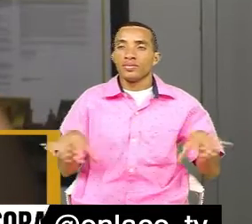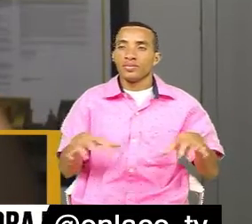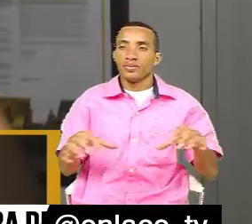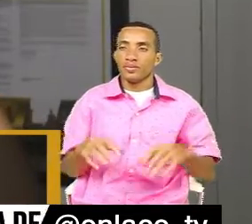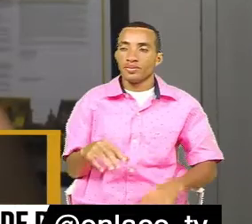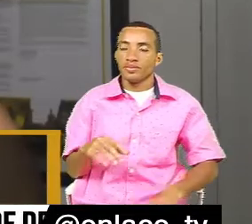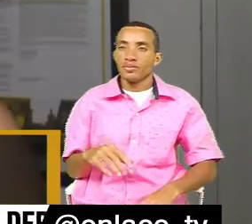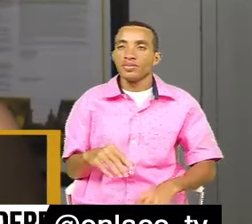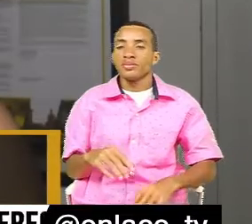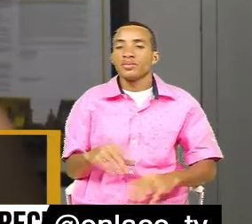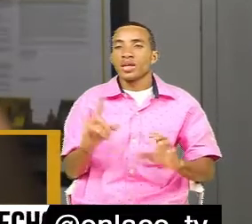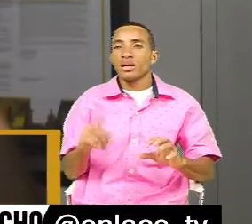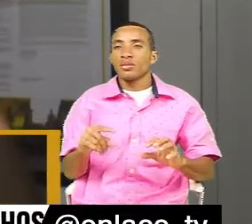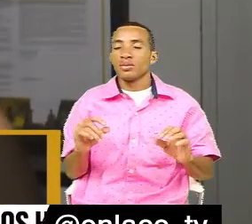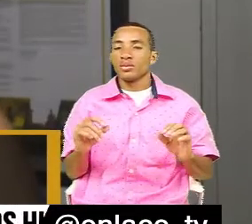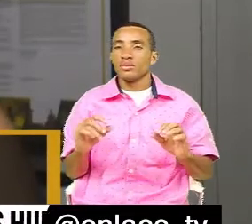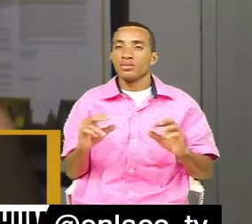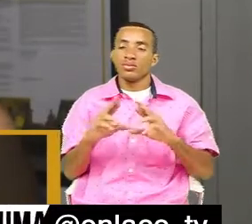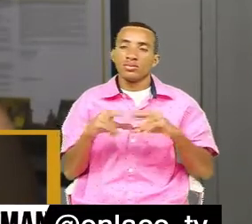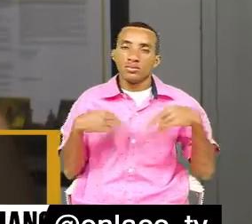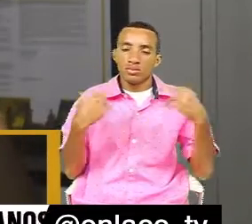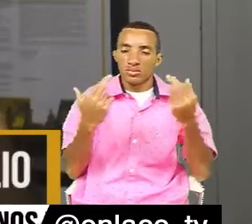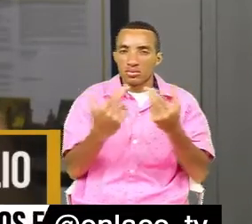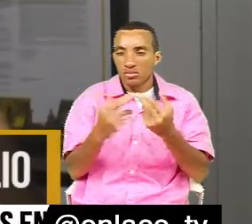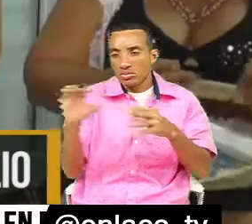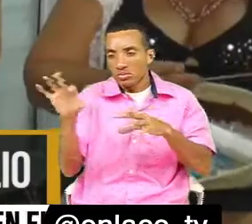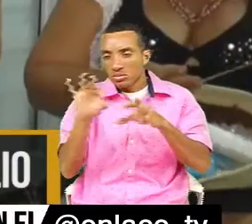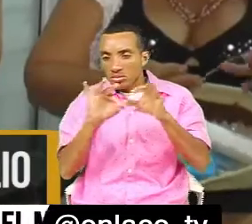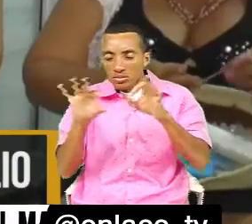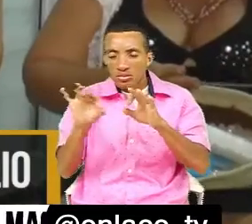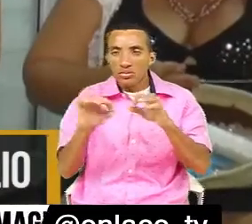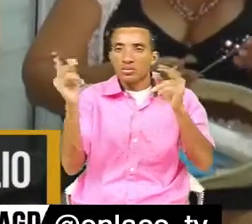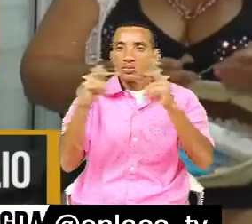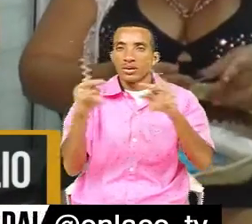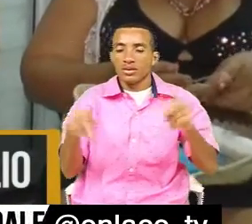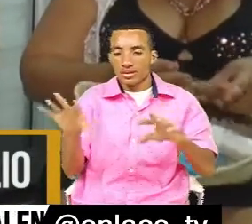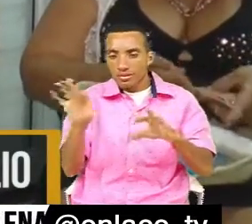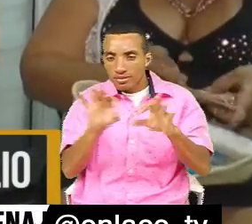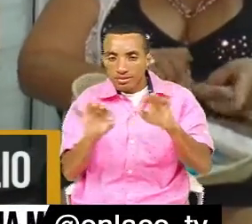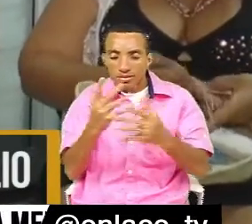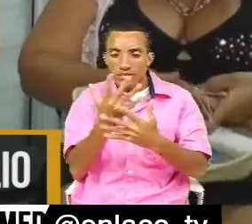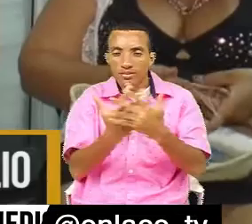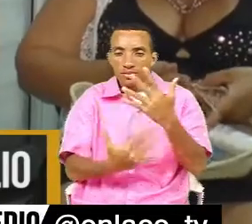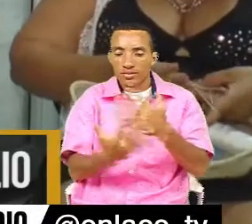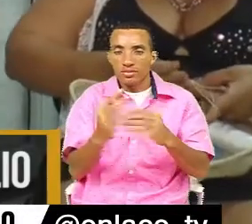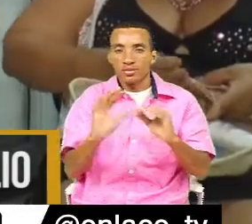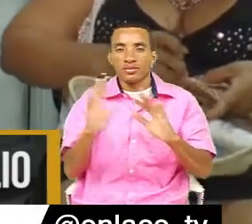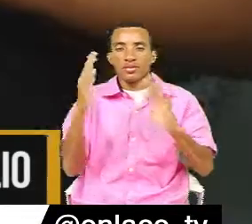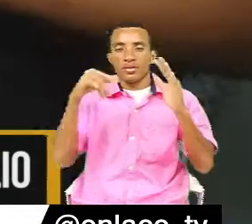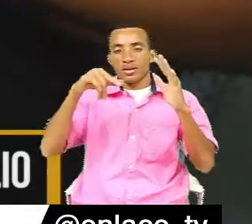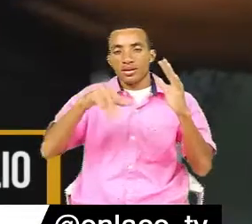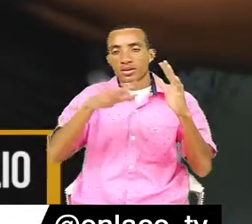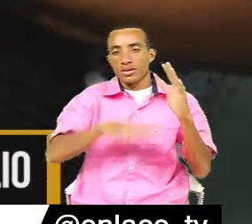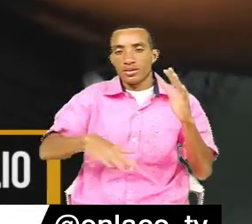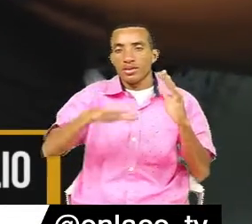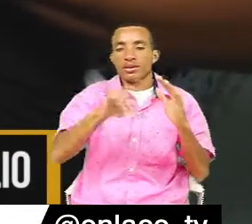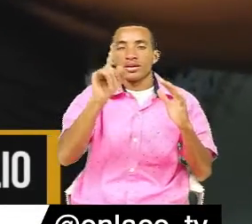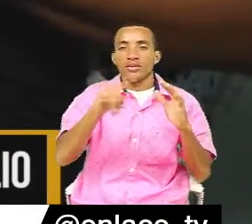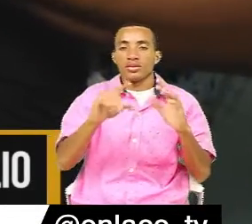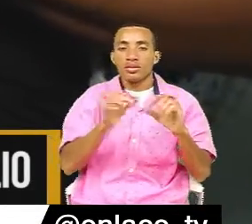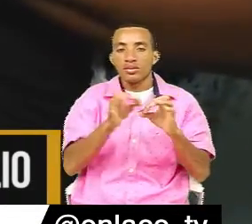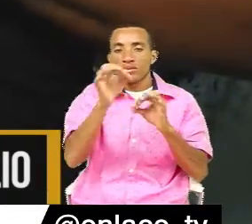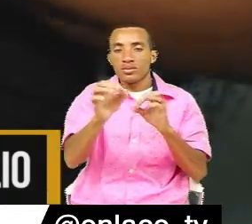estamos reuniendo ciertas personas, ciertos artesanos de la parte urbana acá de Barranca Bermeja y del Llanito, del corregimiento